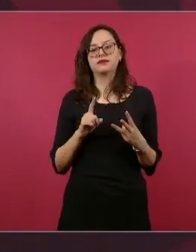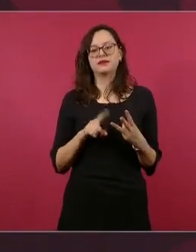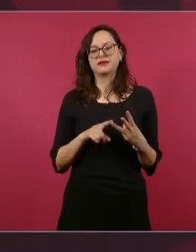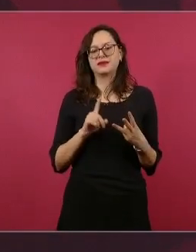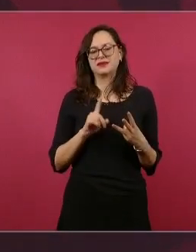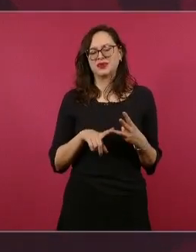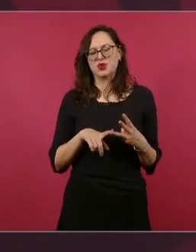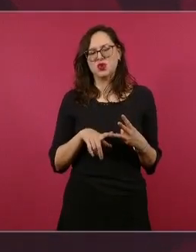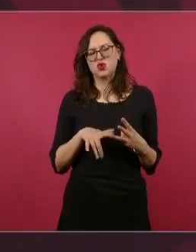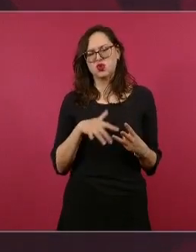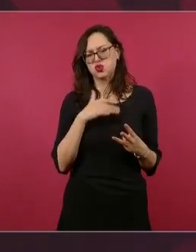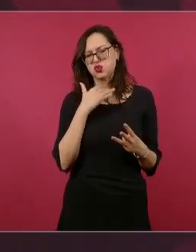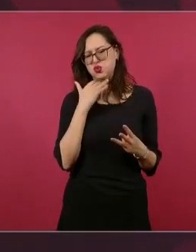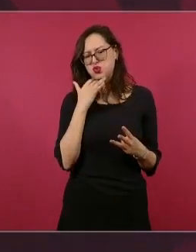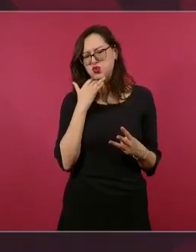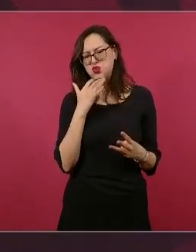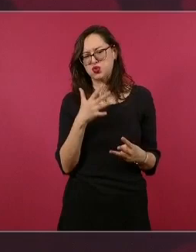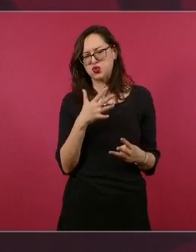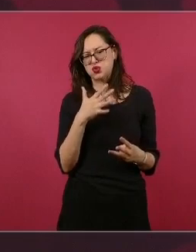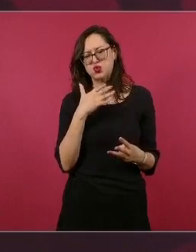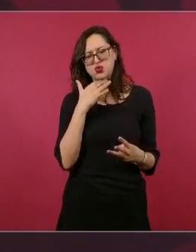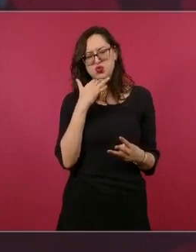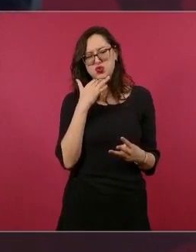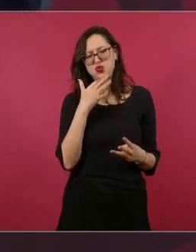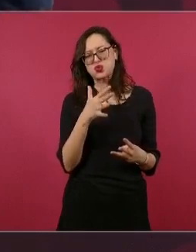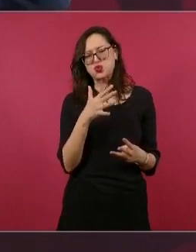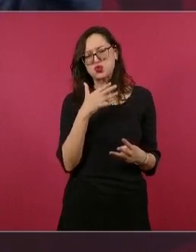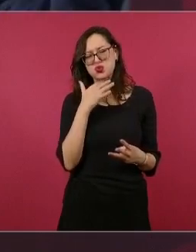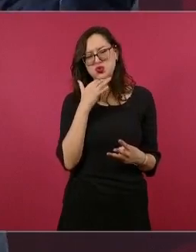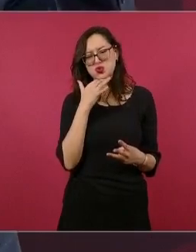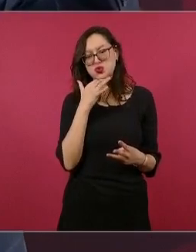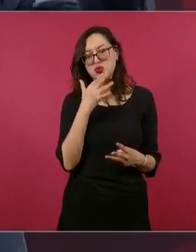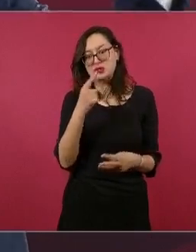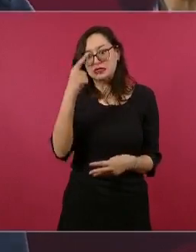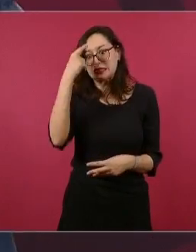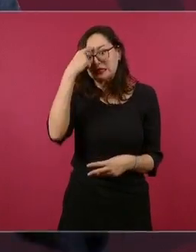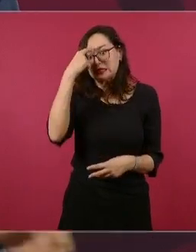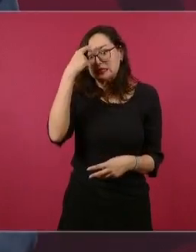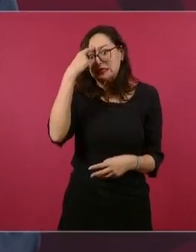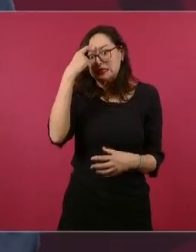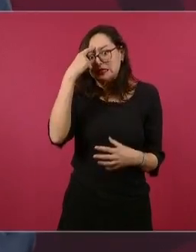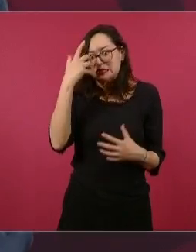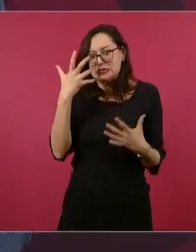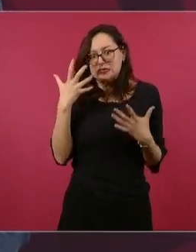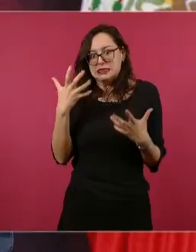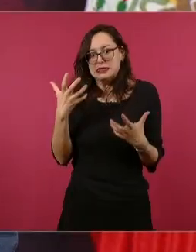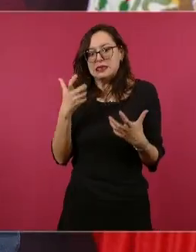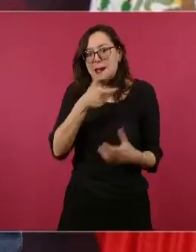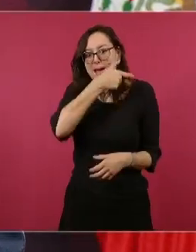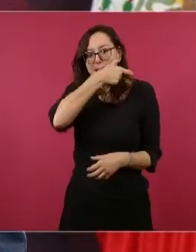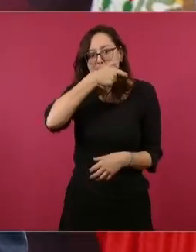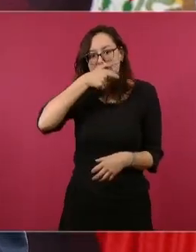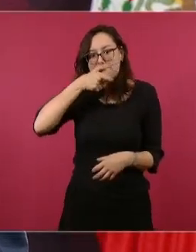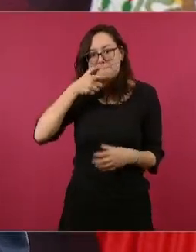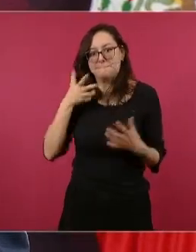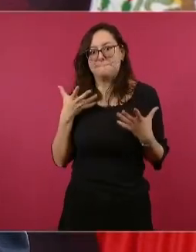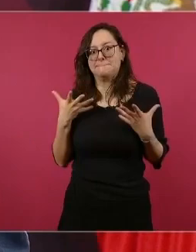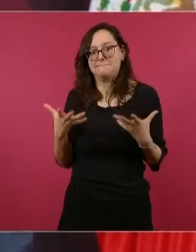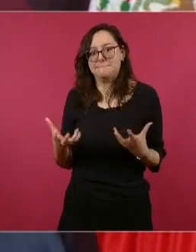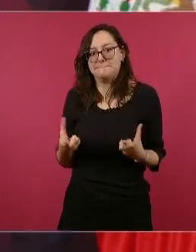corruptos los desquicia el dinero la ambición al dinero